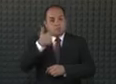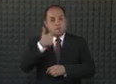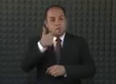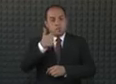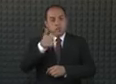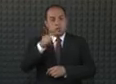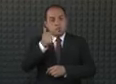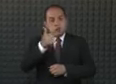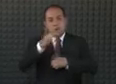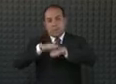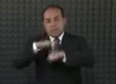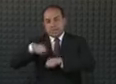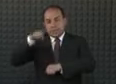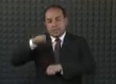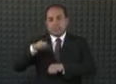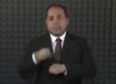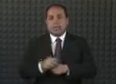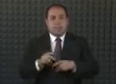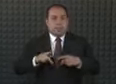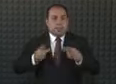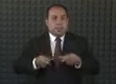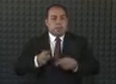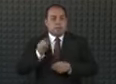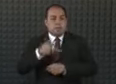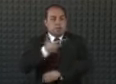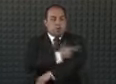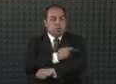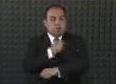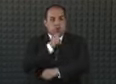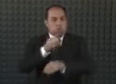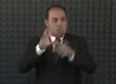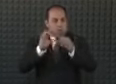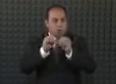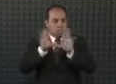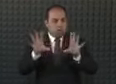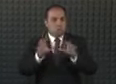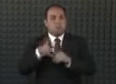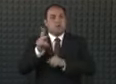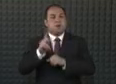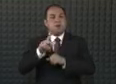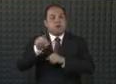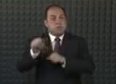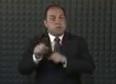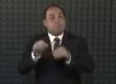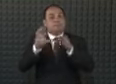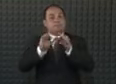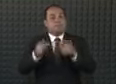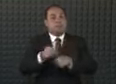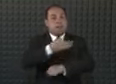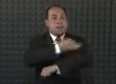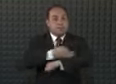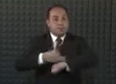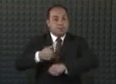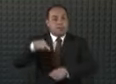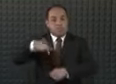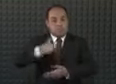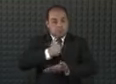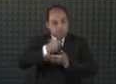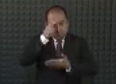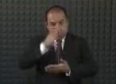más vulnerables también van a ser vacunados, todavía no nos dan los detalles y en su momento los daremos para las familias de la Ciudad de México.